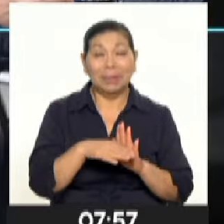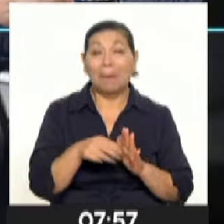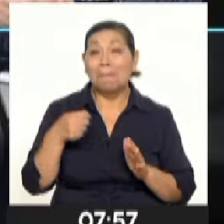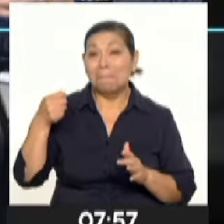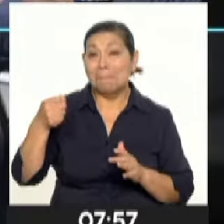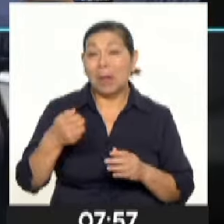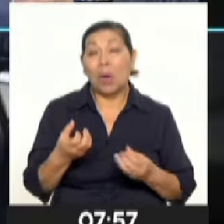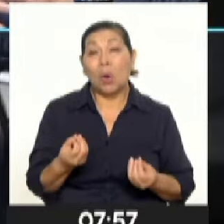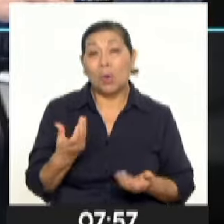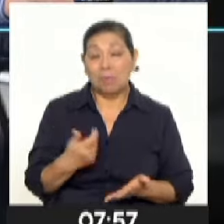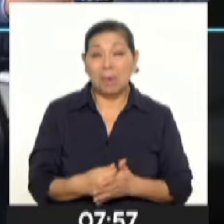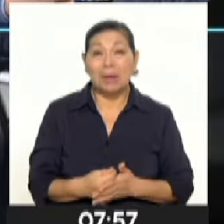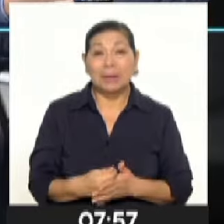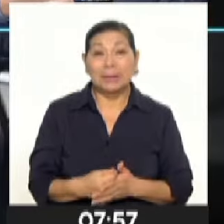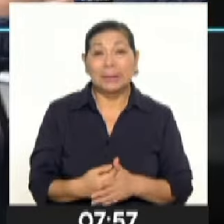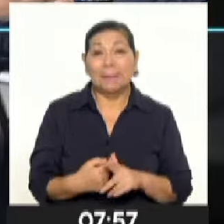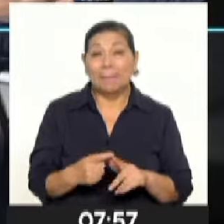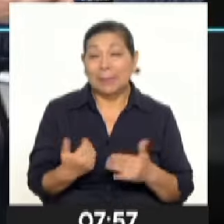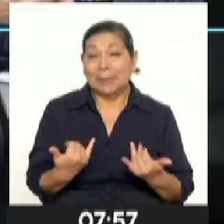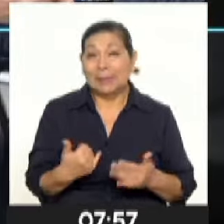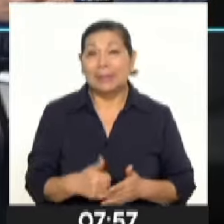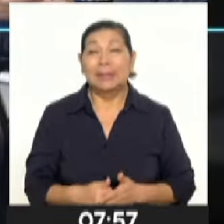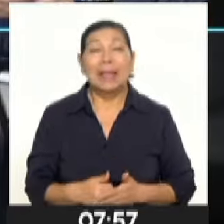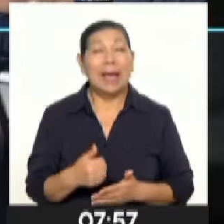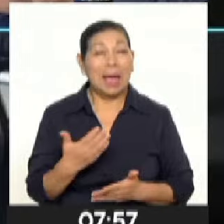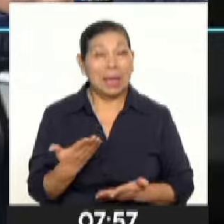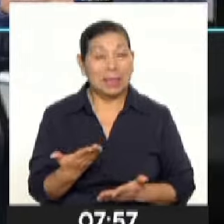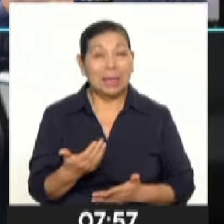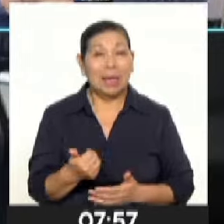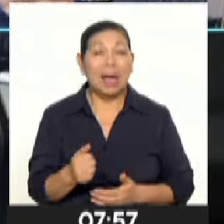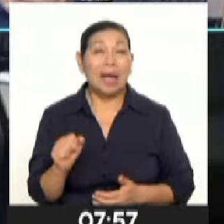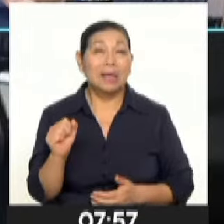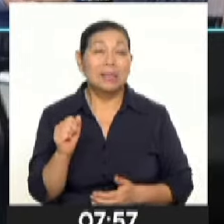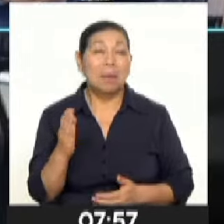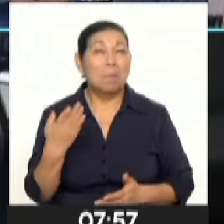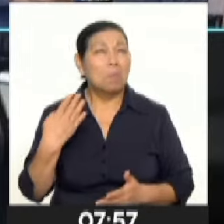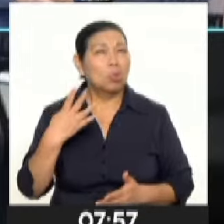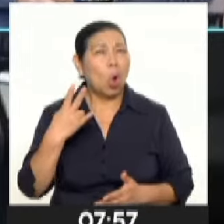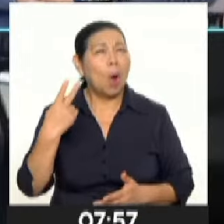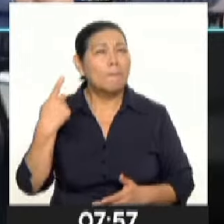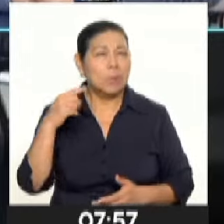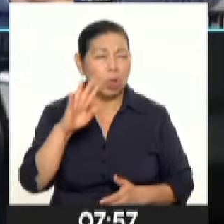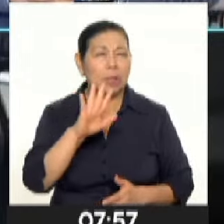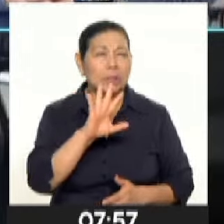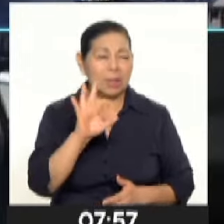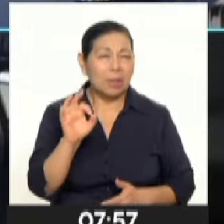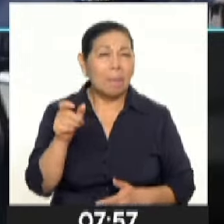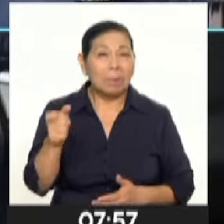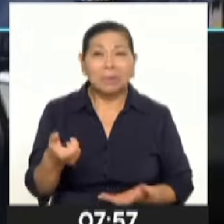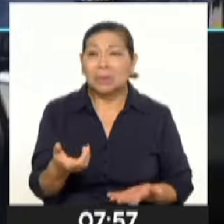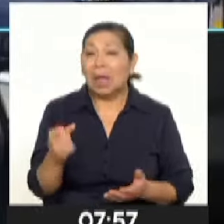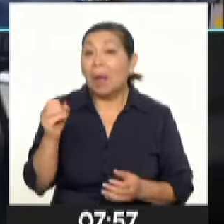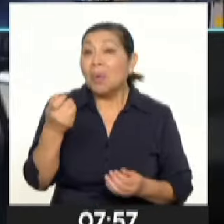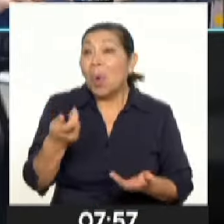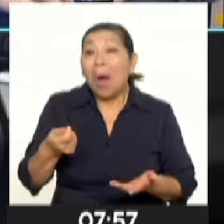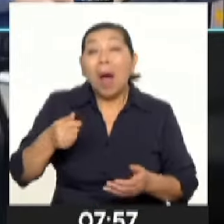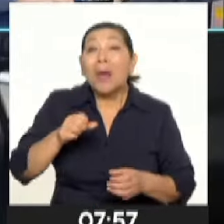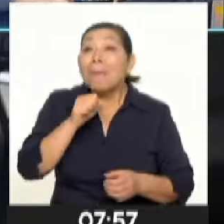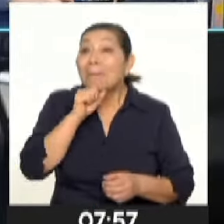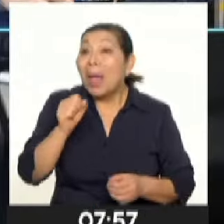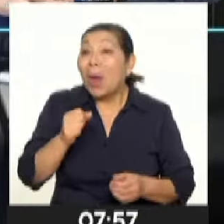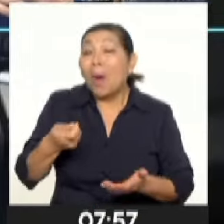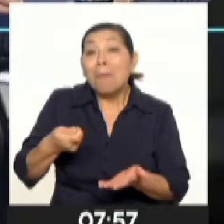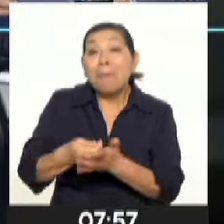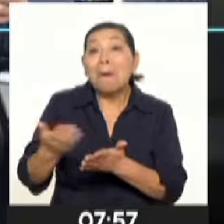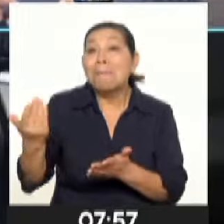sistema de pensiones como fondo previsional. Hay, según la SBS, más de 2 millones, casi 2 millones y medio de personas se quedaron con cero con estos retiros